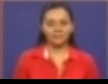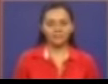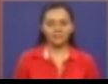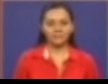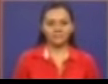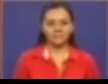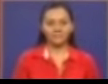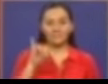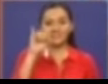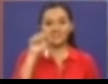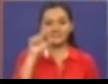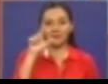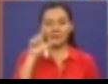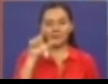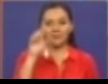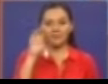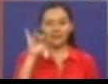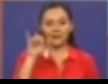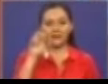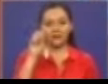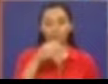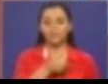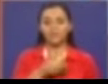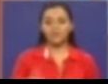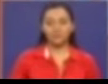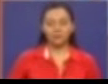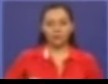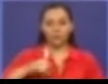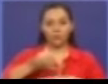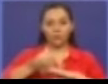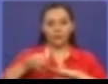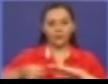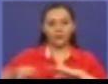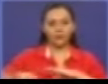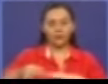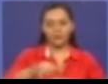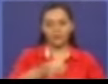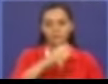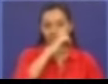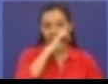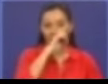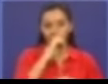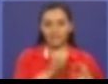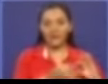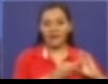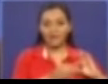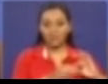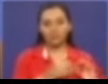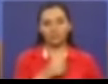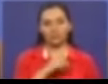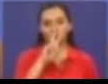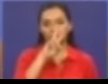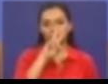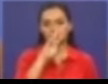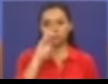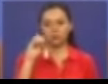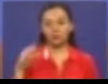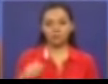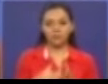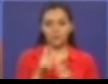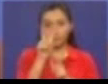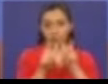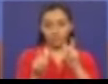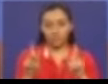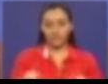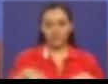Bejarano, presidenta de la Junta Parroquial de Calderón. Calderón, con más de 200.000 habitantes, va a ser